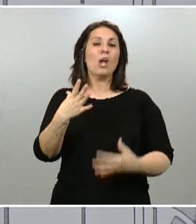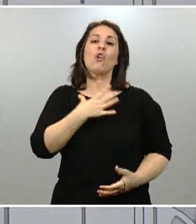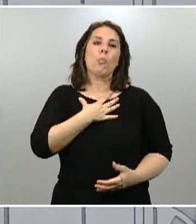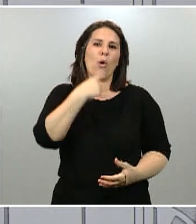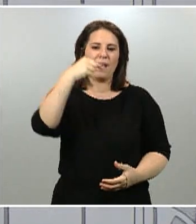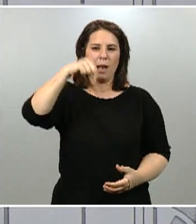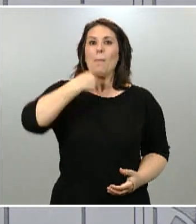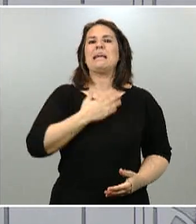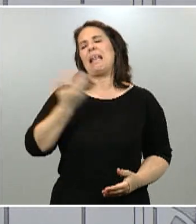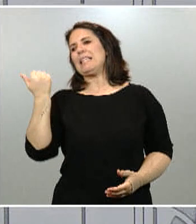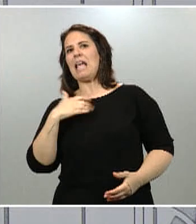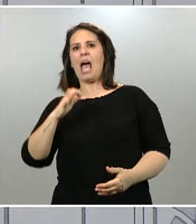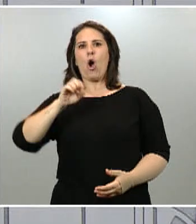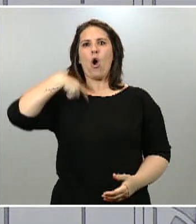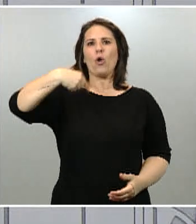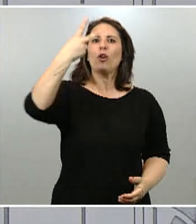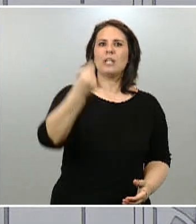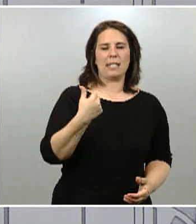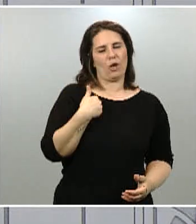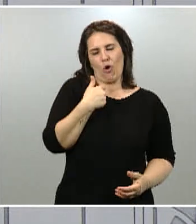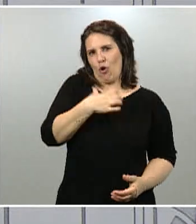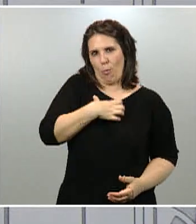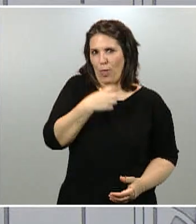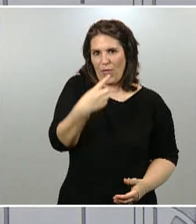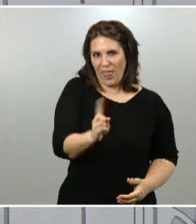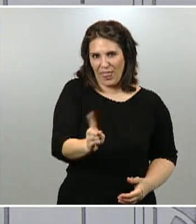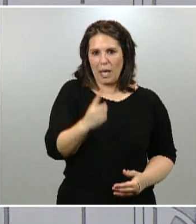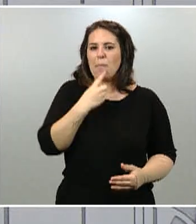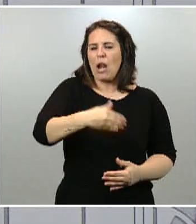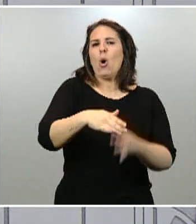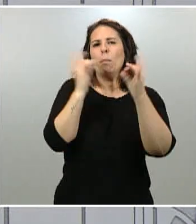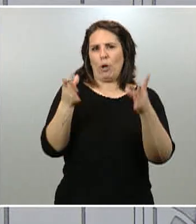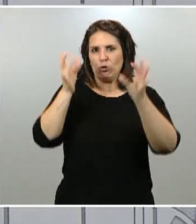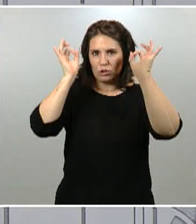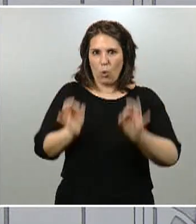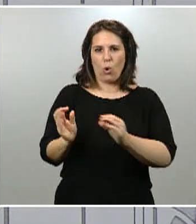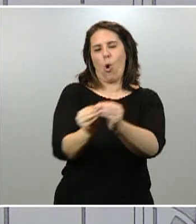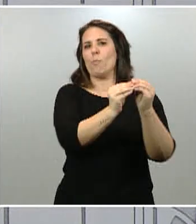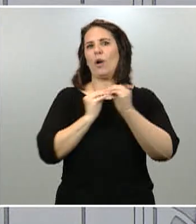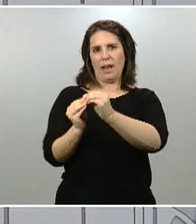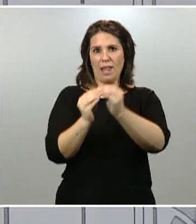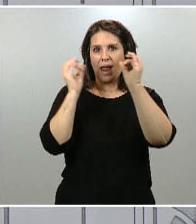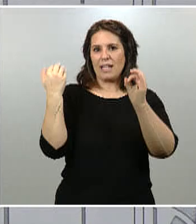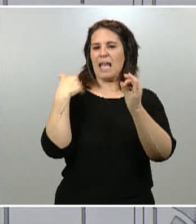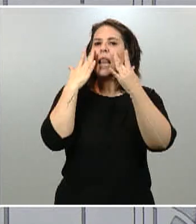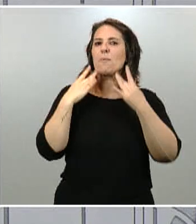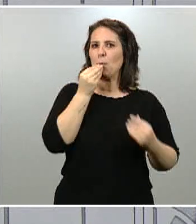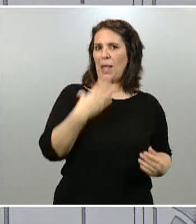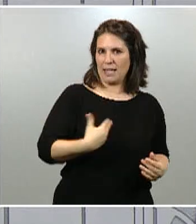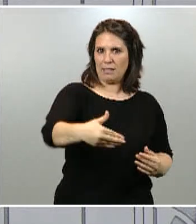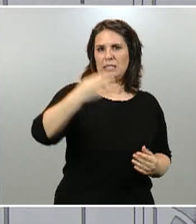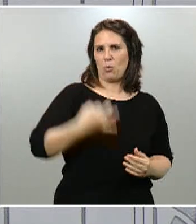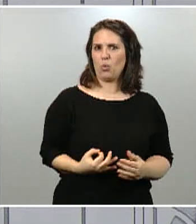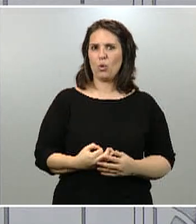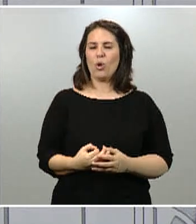entendemos que todo esto tiende a suavizarse y a homogeneizarse como ha pasado en otras ocasiones. Tengan en cuenta que los datos de